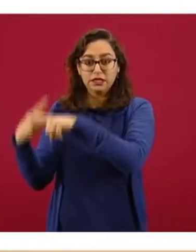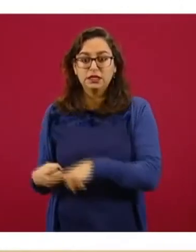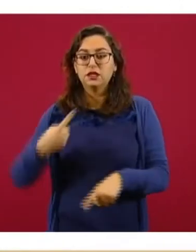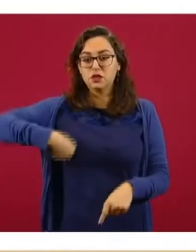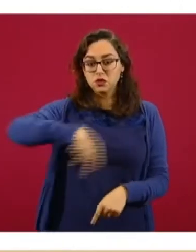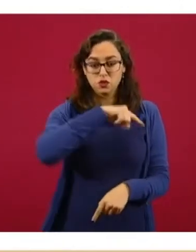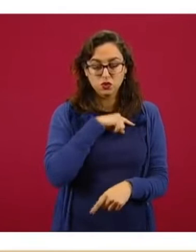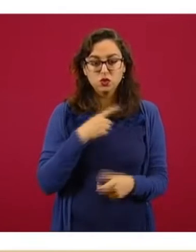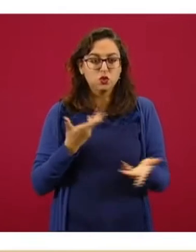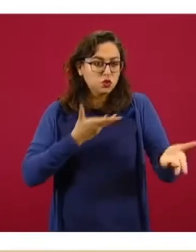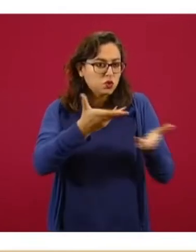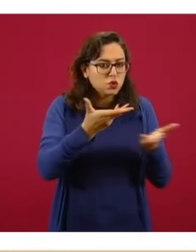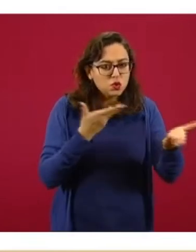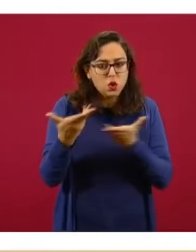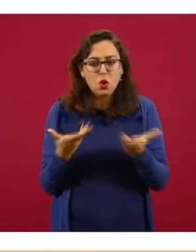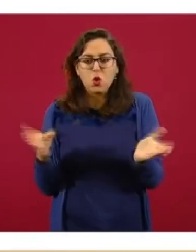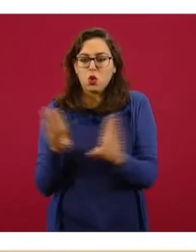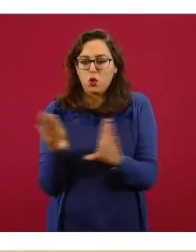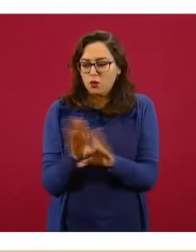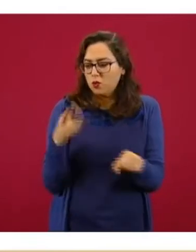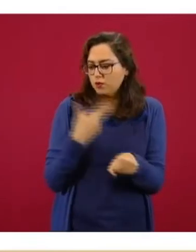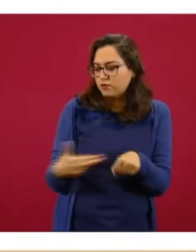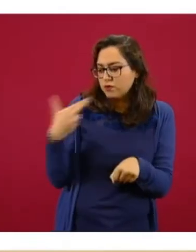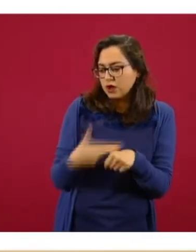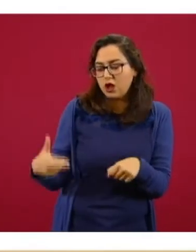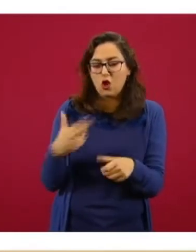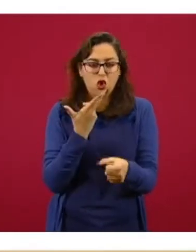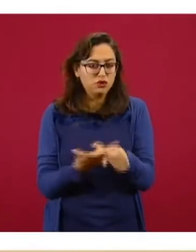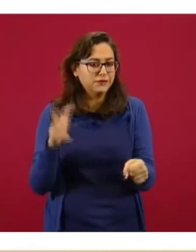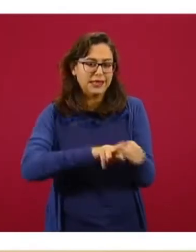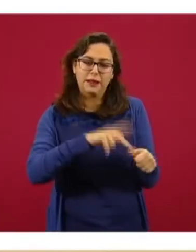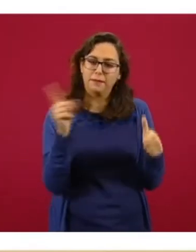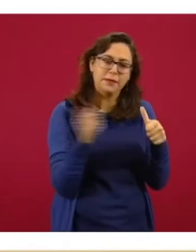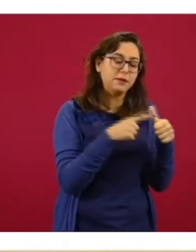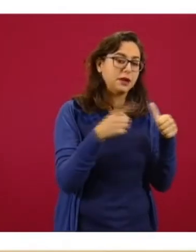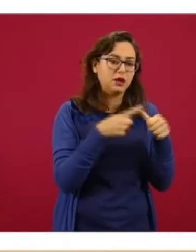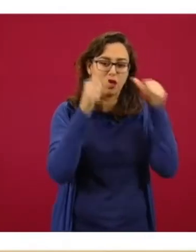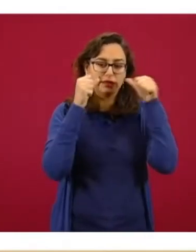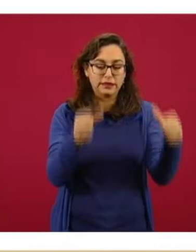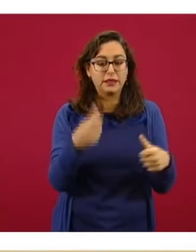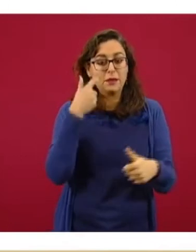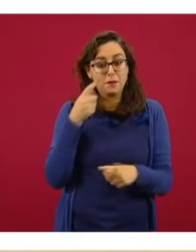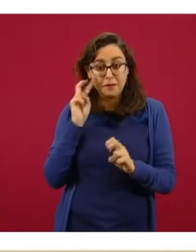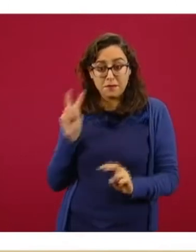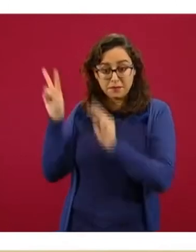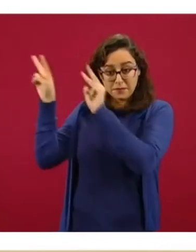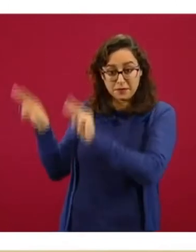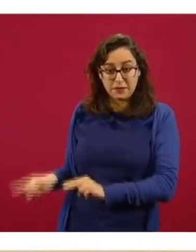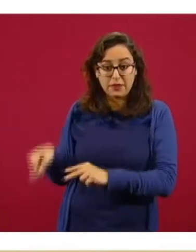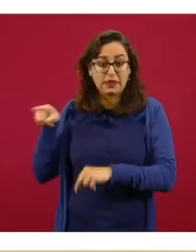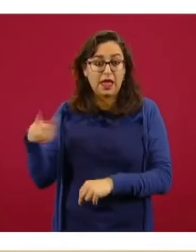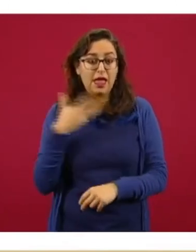podíamos disponer la priorización de los hospitales. Lo que se ve en la diapositiva es la lista de